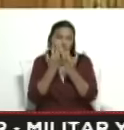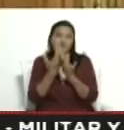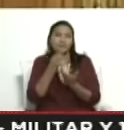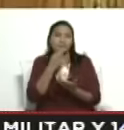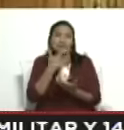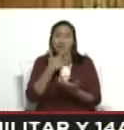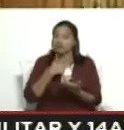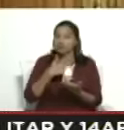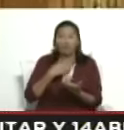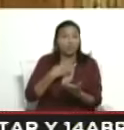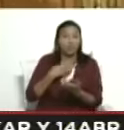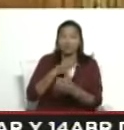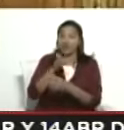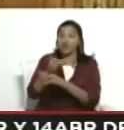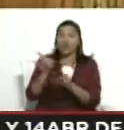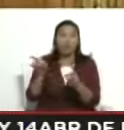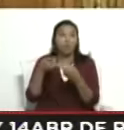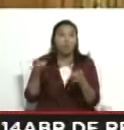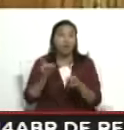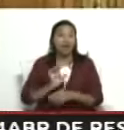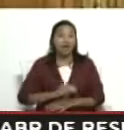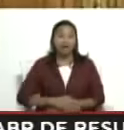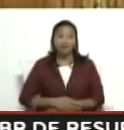Y su mamá tuvo que salir con la familia